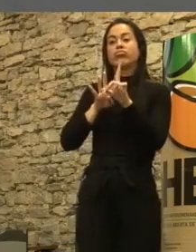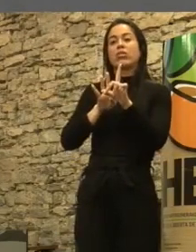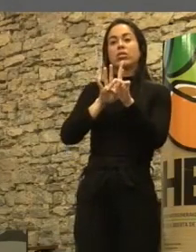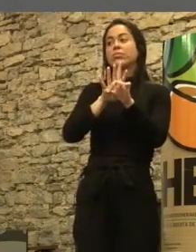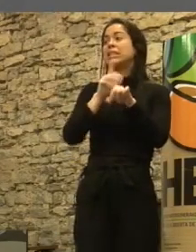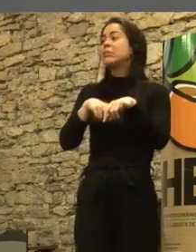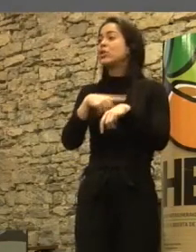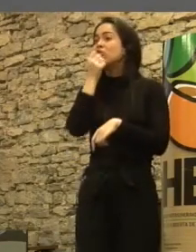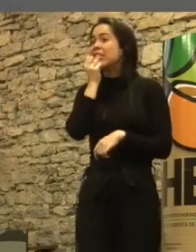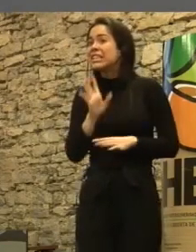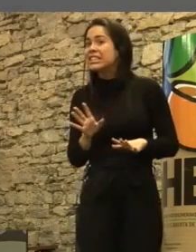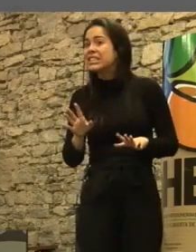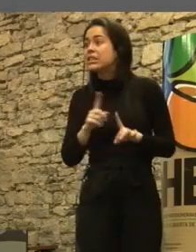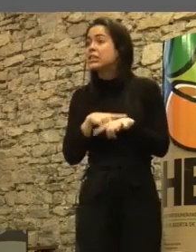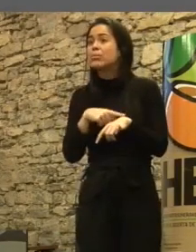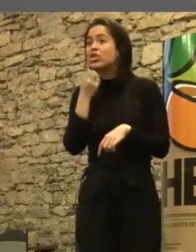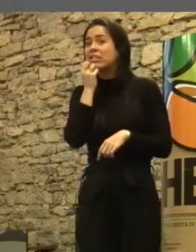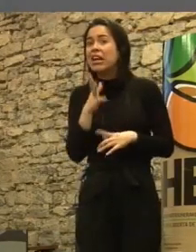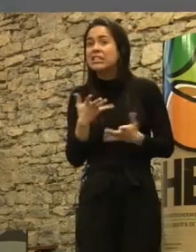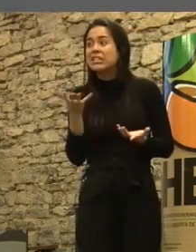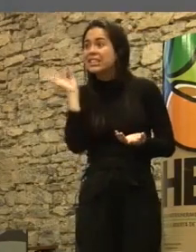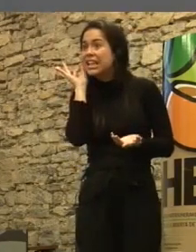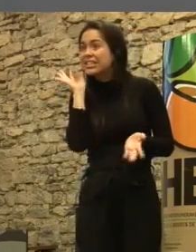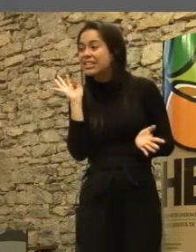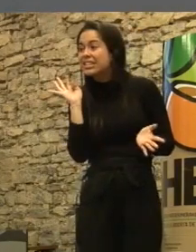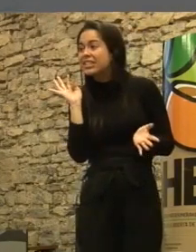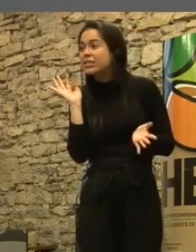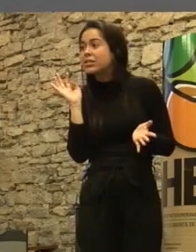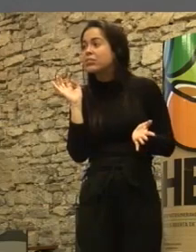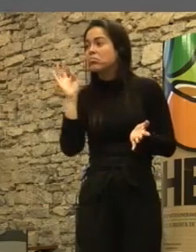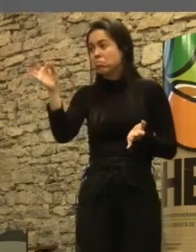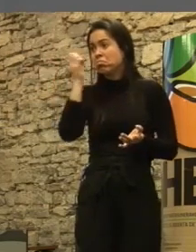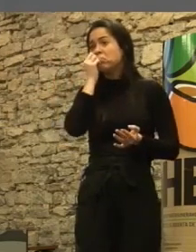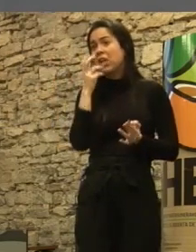tiempo? ¿Cómo voy de tiempo, chicas? ¿Cuánto tengo?